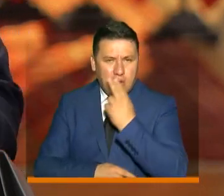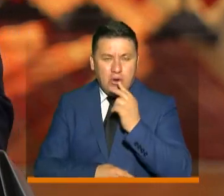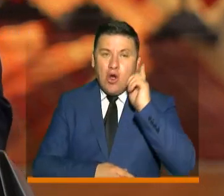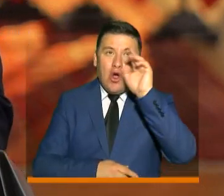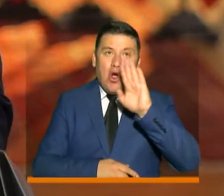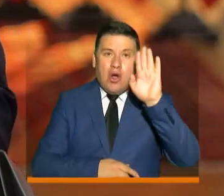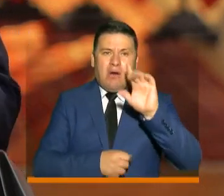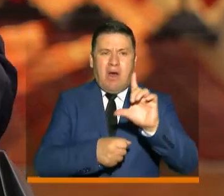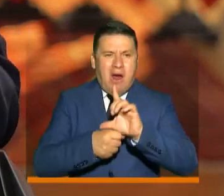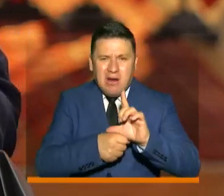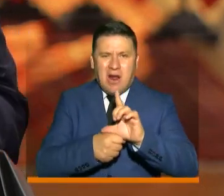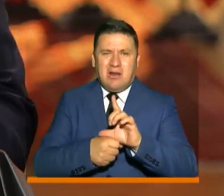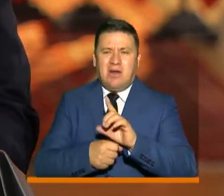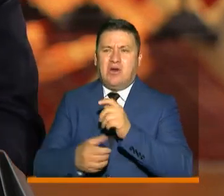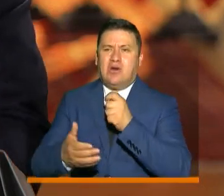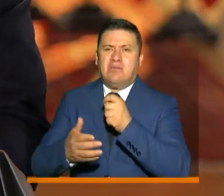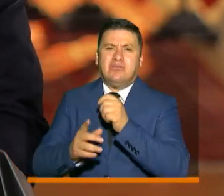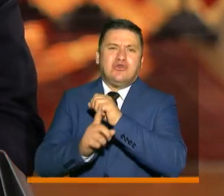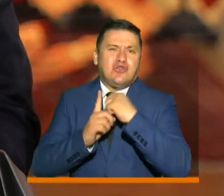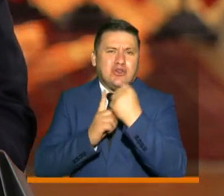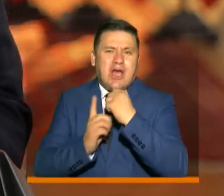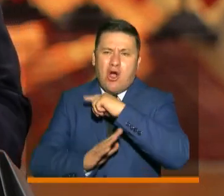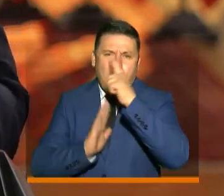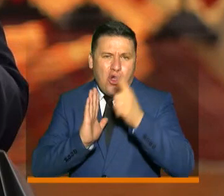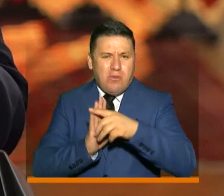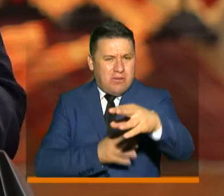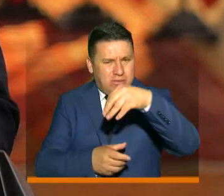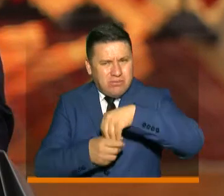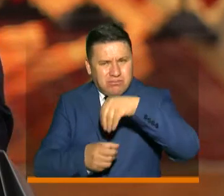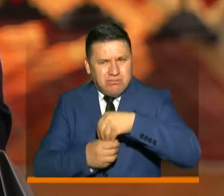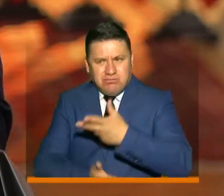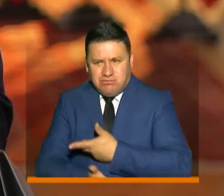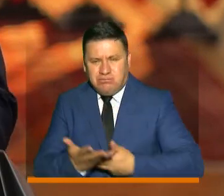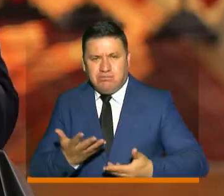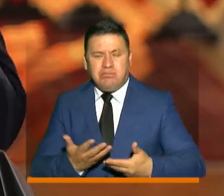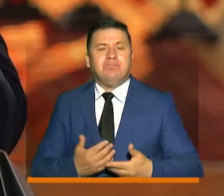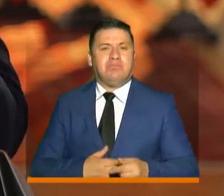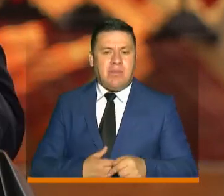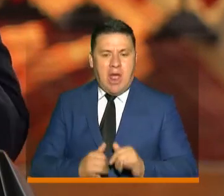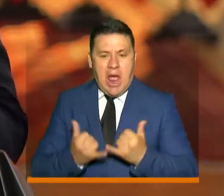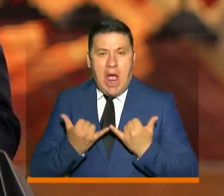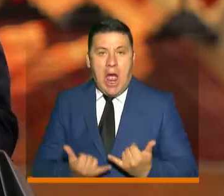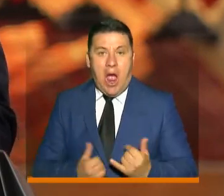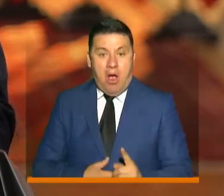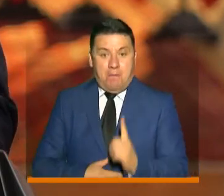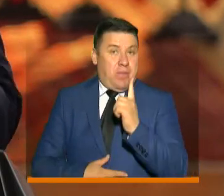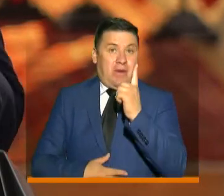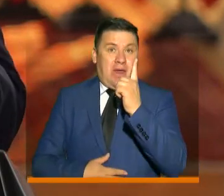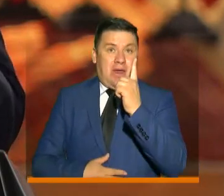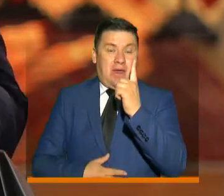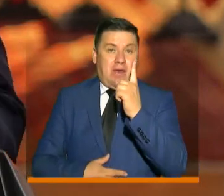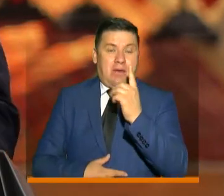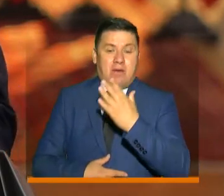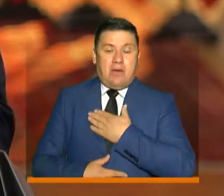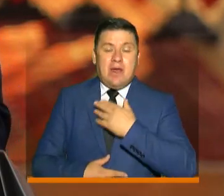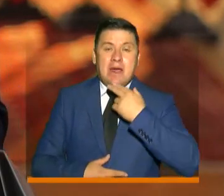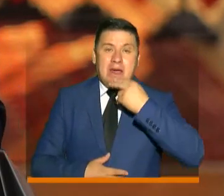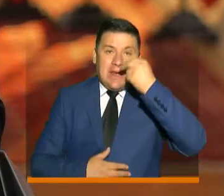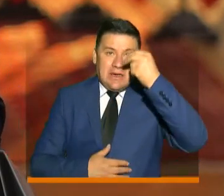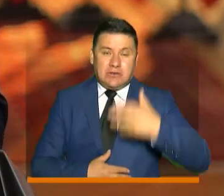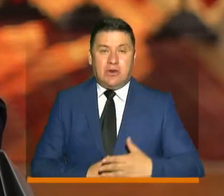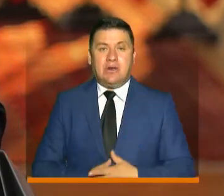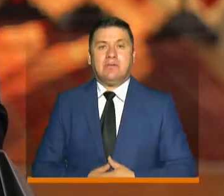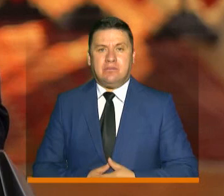gobernantes locales a la sociedad entera esto es un momento único en nuestra historia